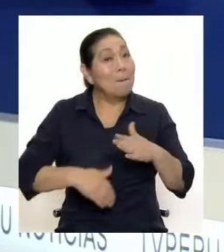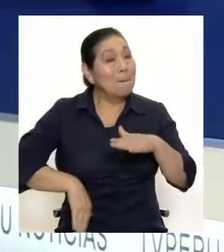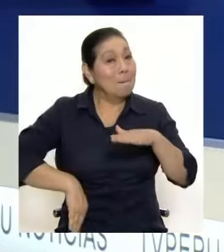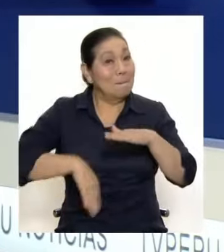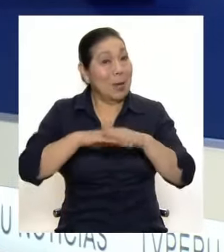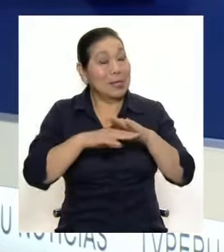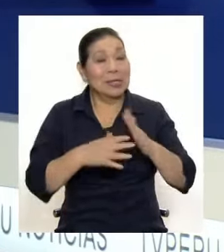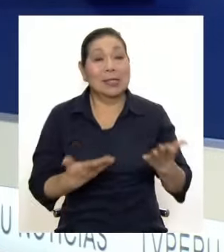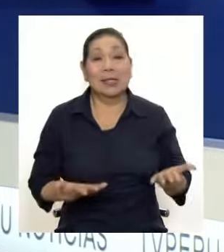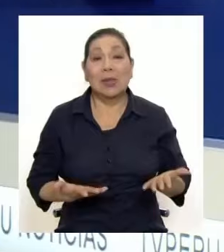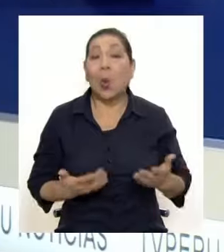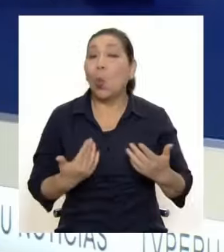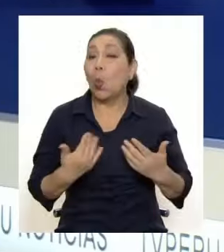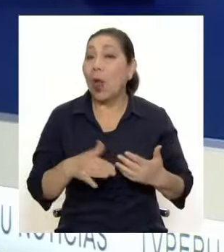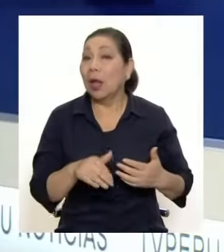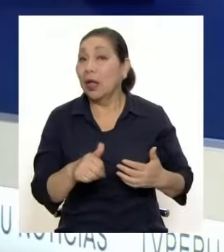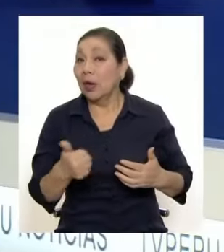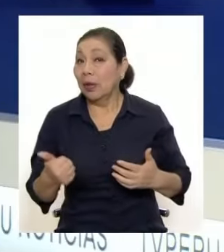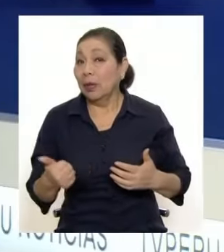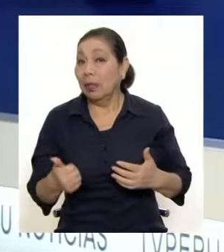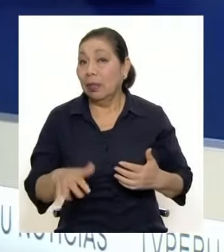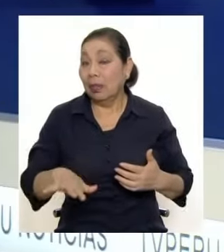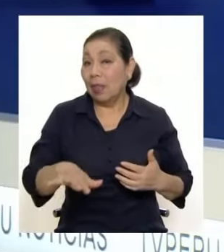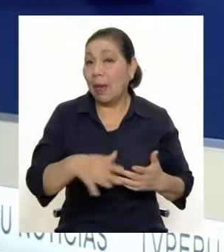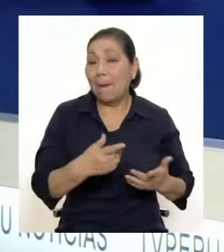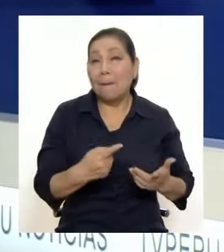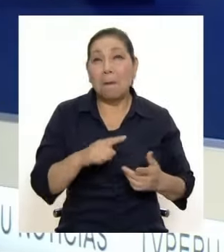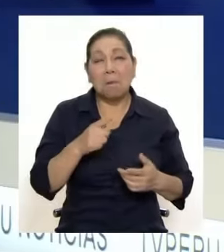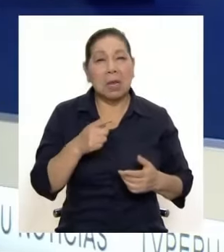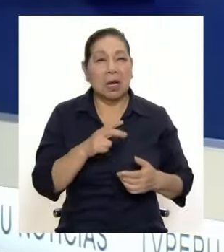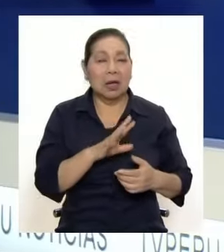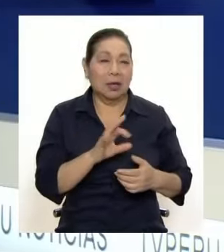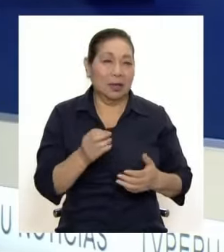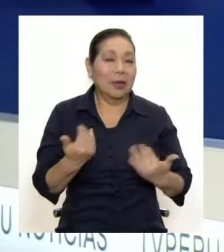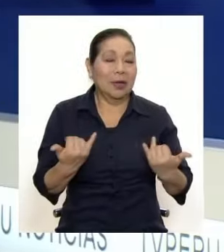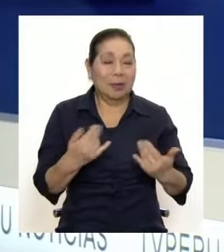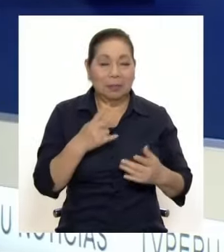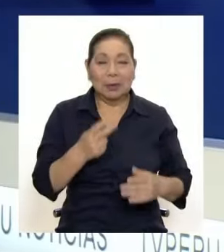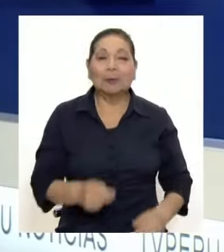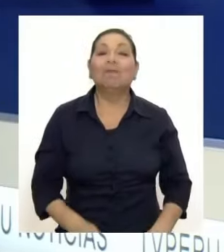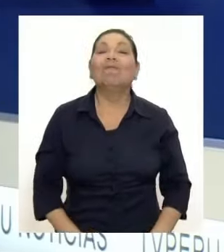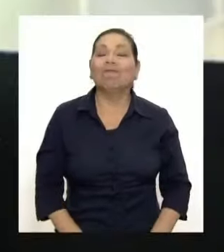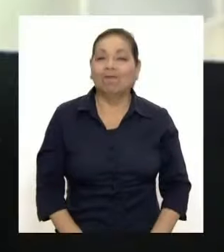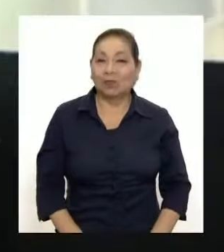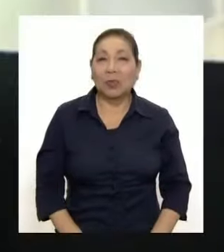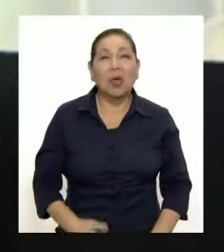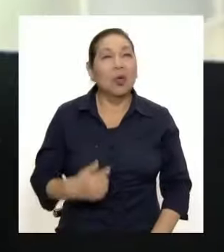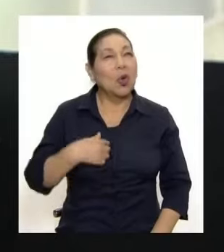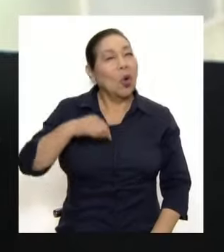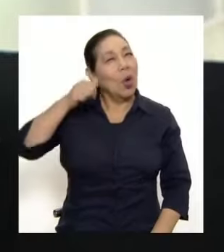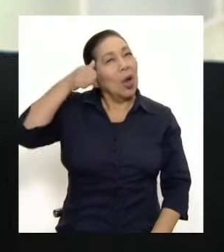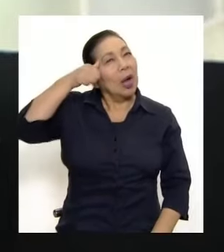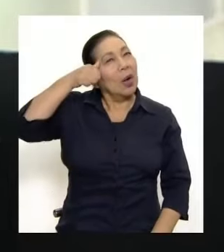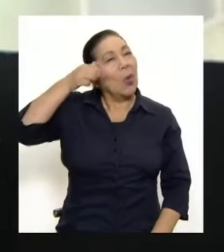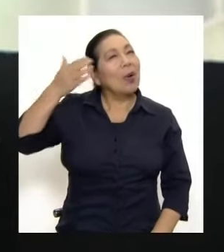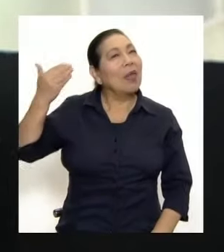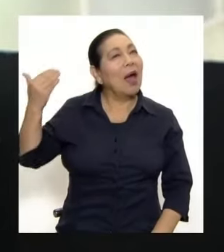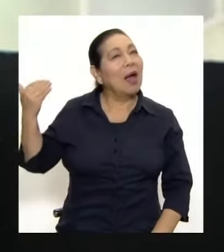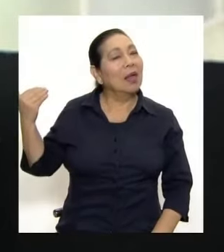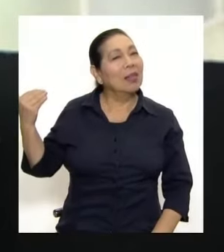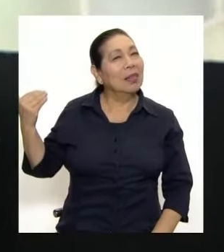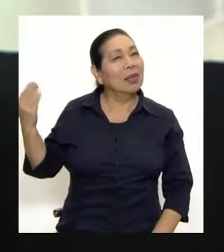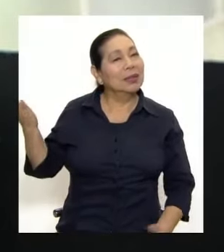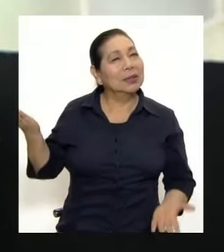mayor que en cualquier Distrito del Perú de los más de 100 que tenemos en el Perú claro yo recuerdo mucho cuando señalaban